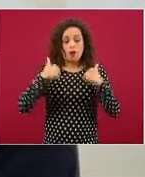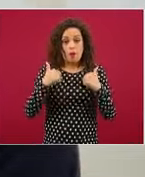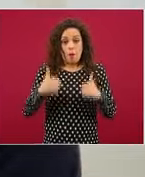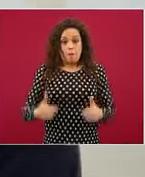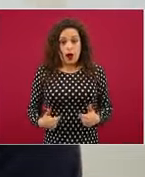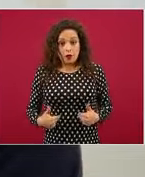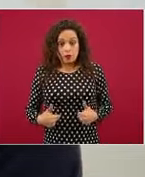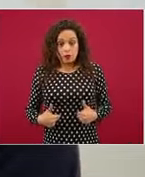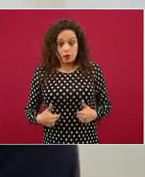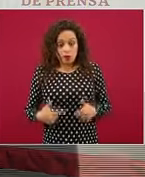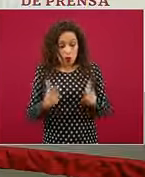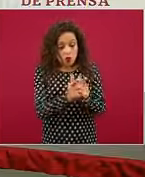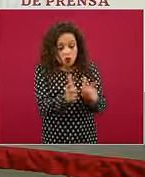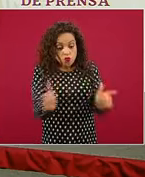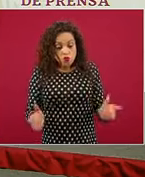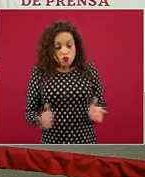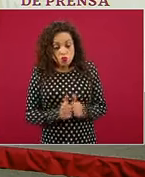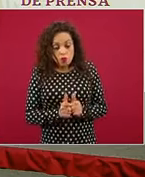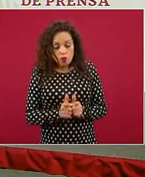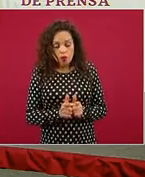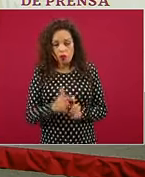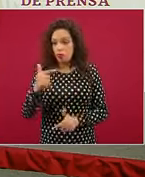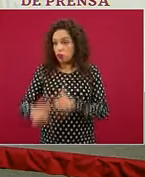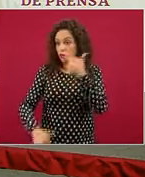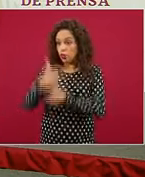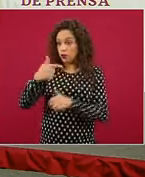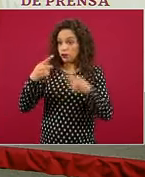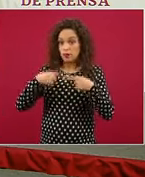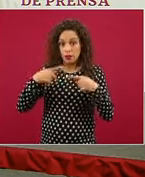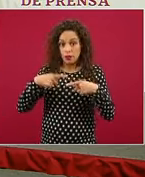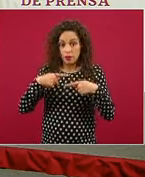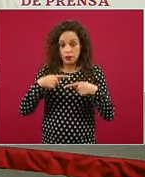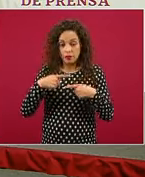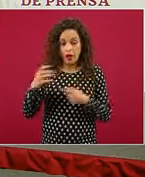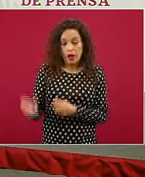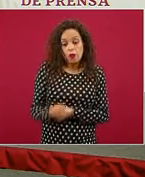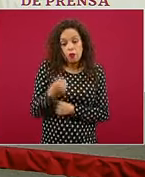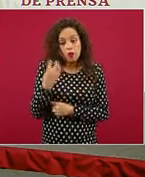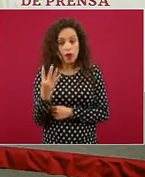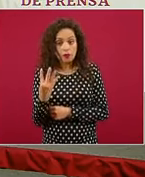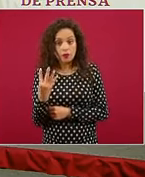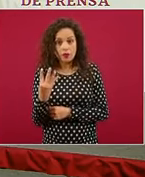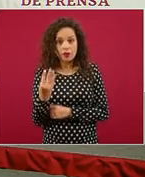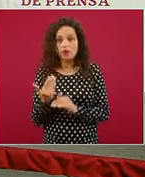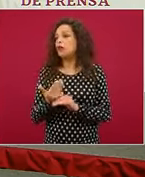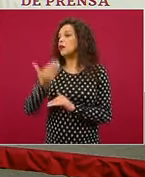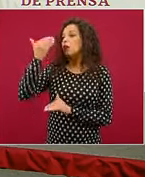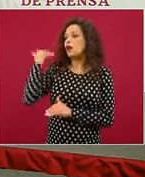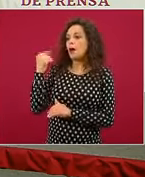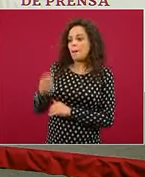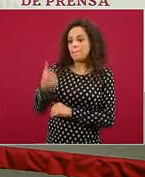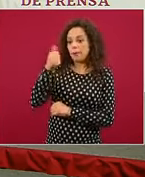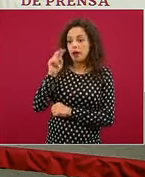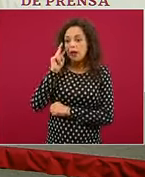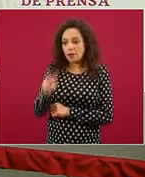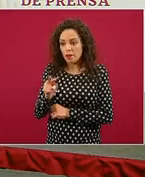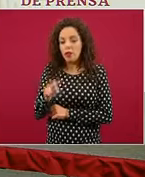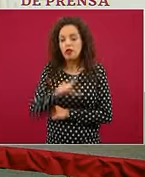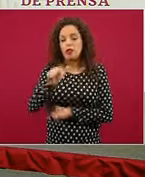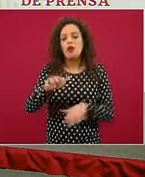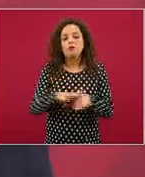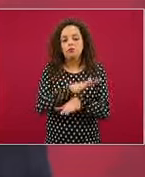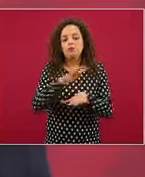4 humanos de un grupo de 12 que se identificaron en un primer momento. Lógicamente esto va cambiando día con día y